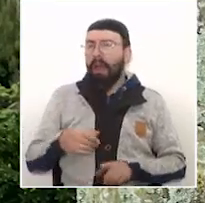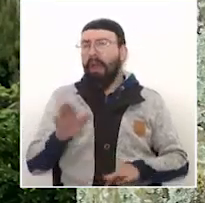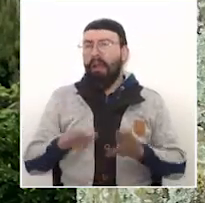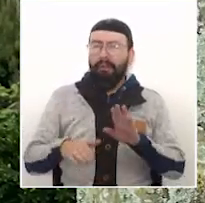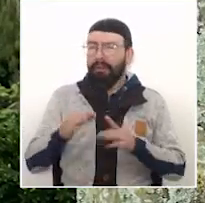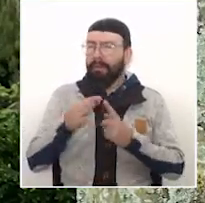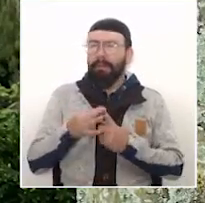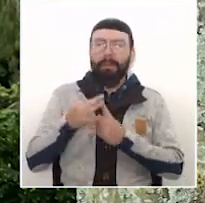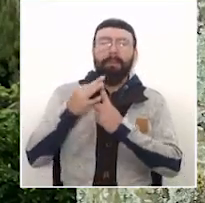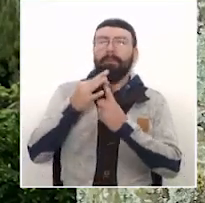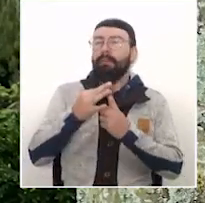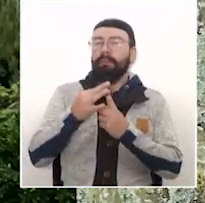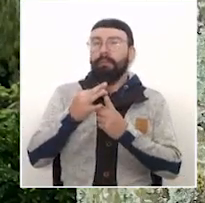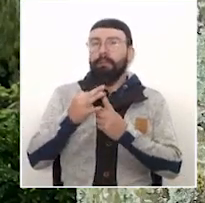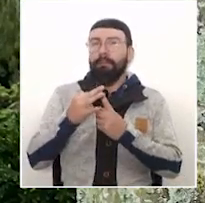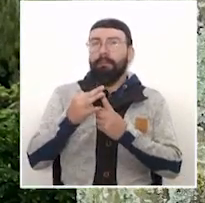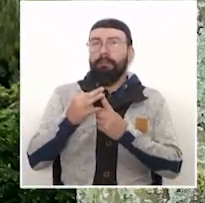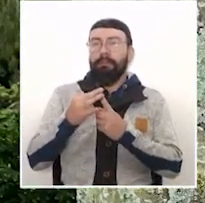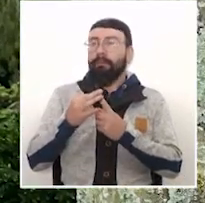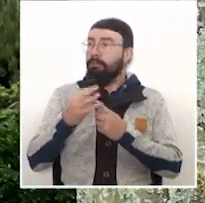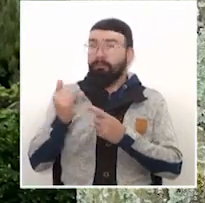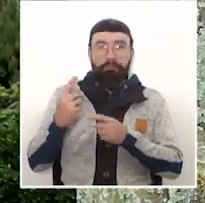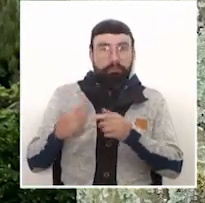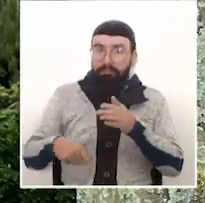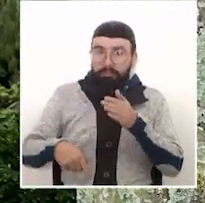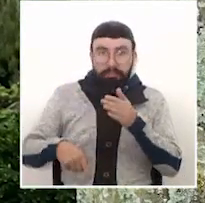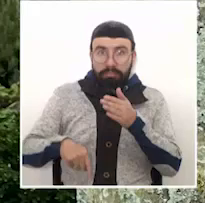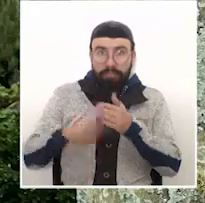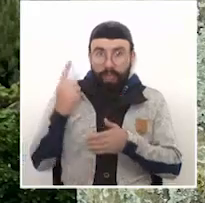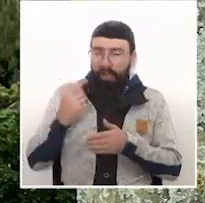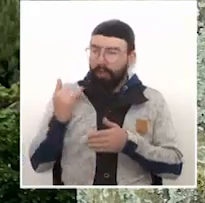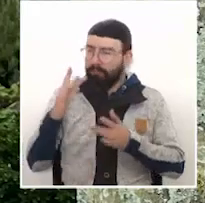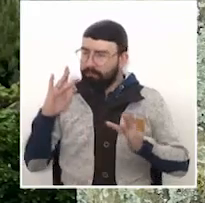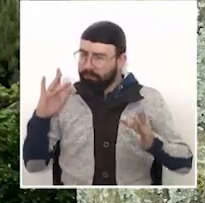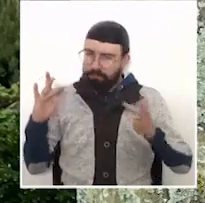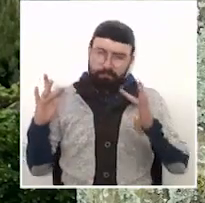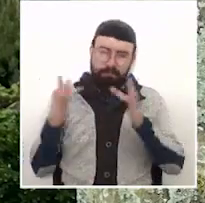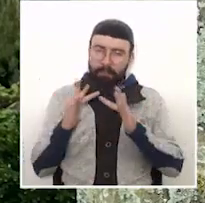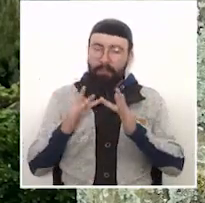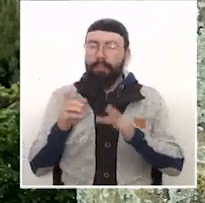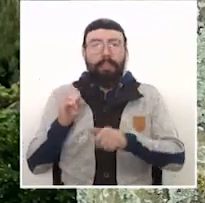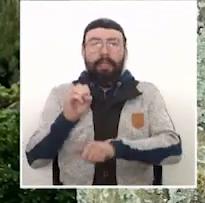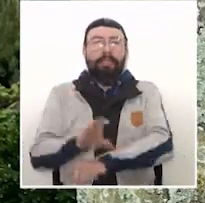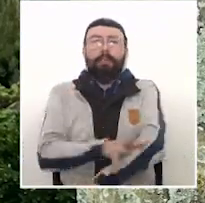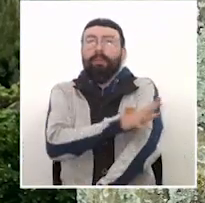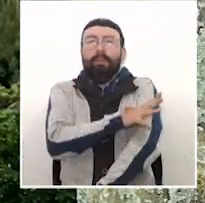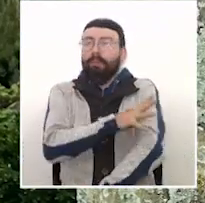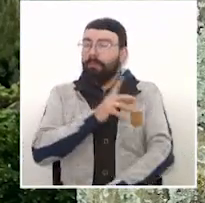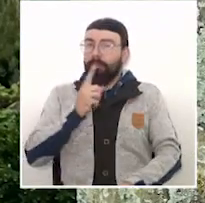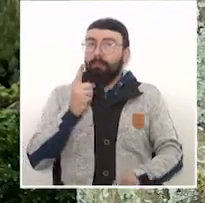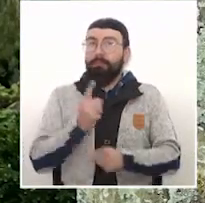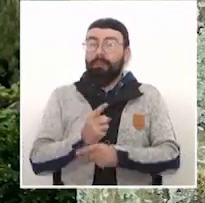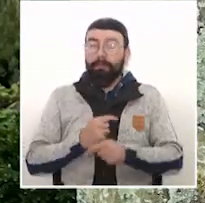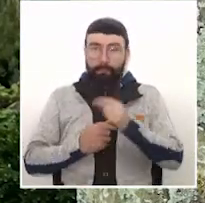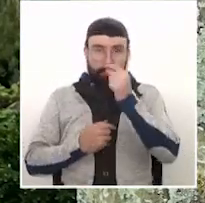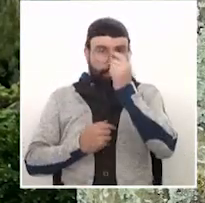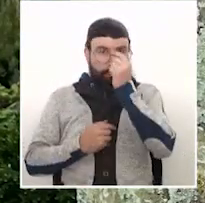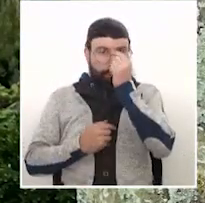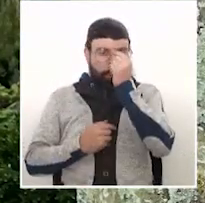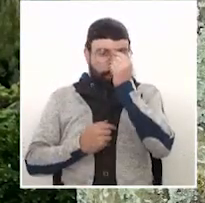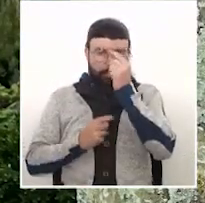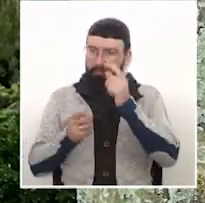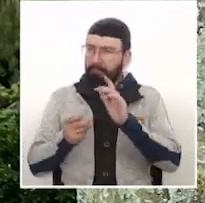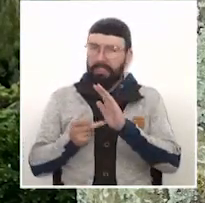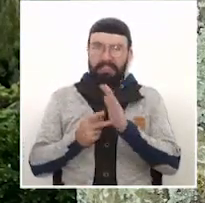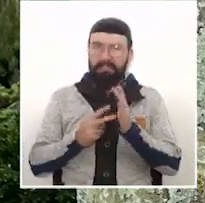absolutas, que inmediatamente se entrelazan con emociones. ¿Eso qué quiere decir? Que